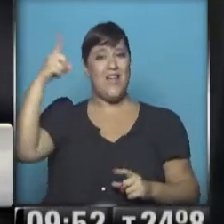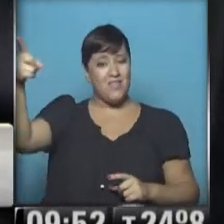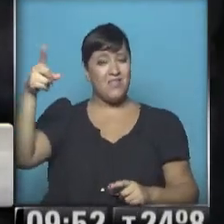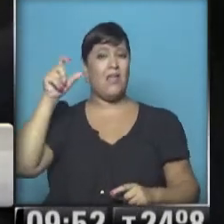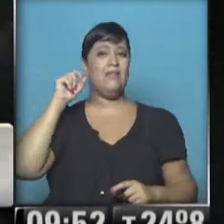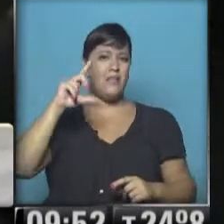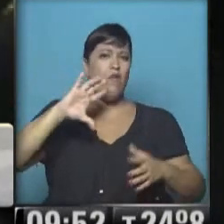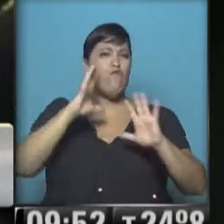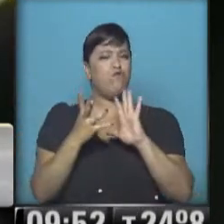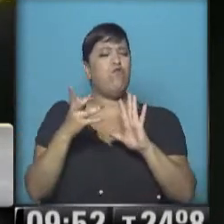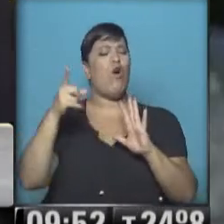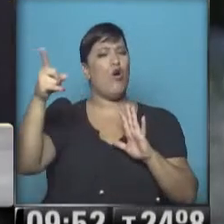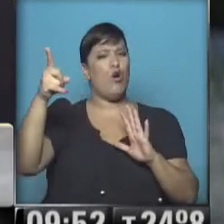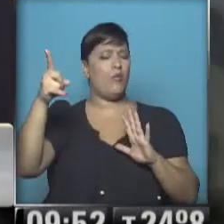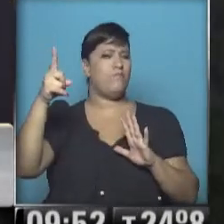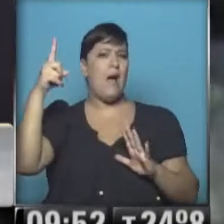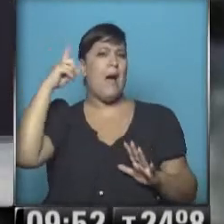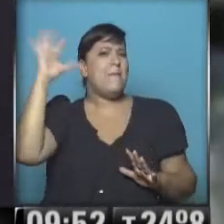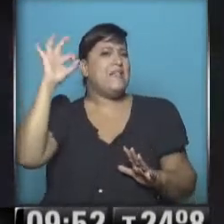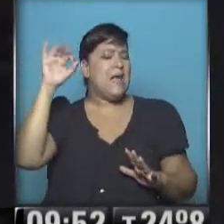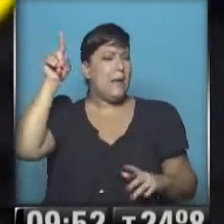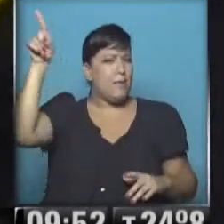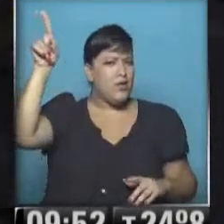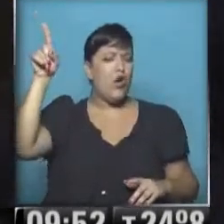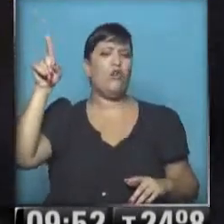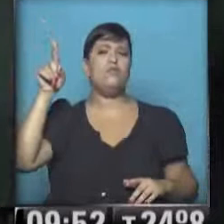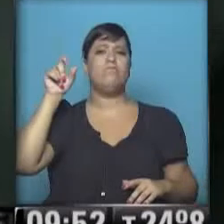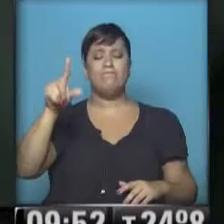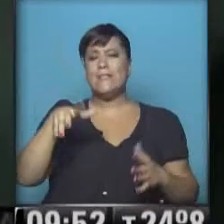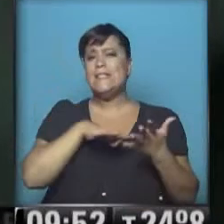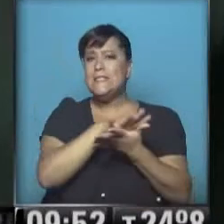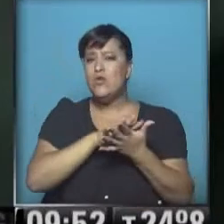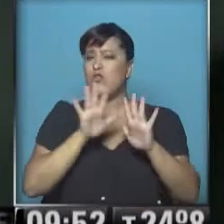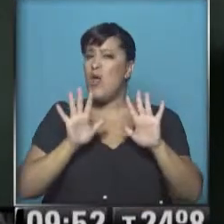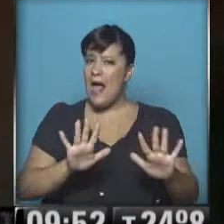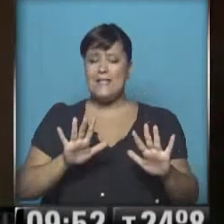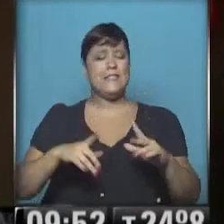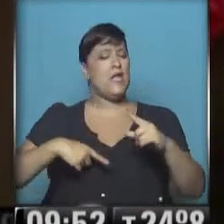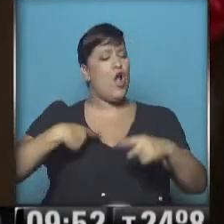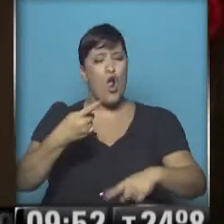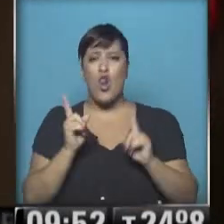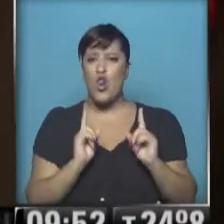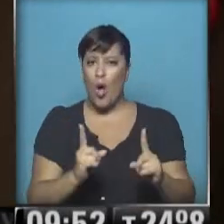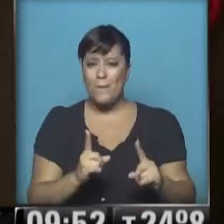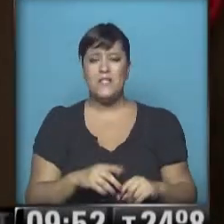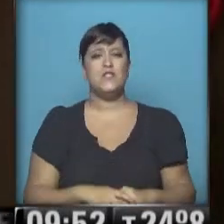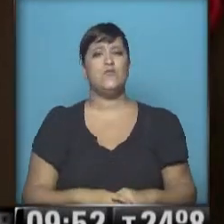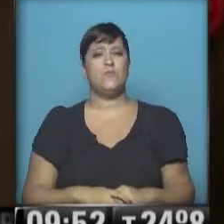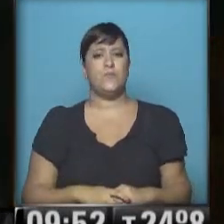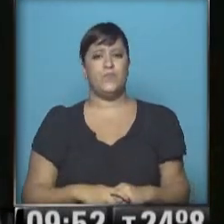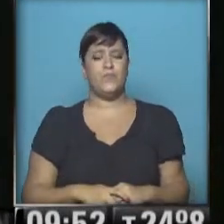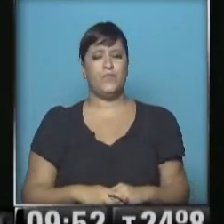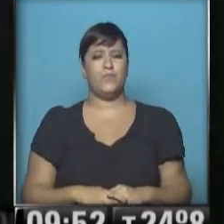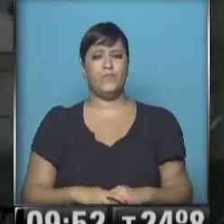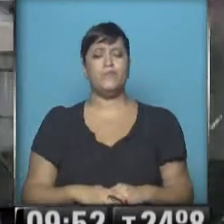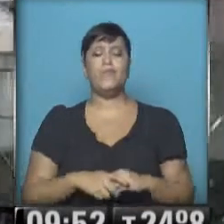progresista en eeuu y que muestra esta situación que se reitera también primero en el lo